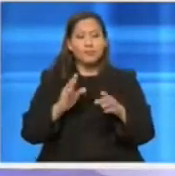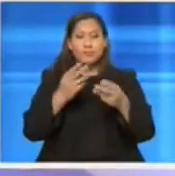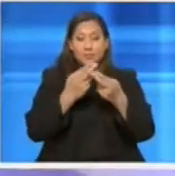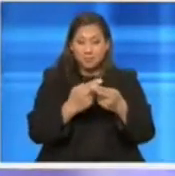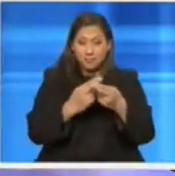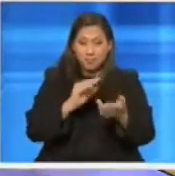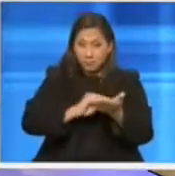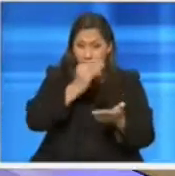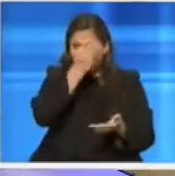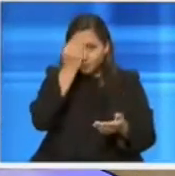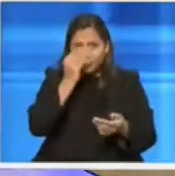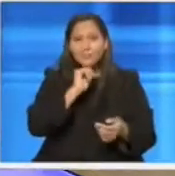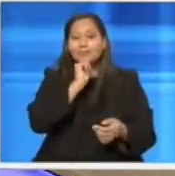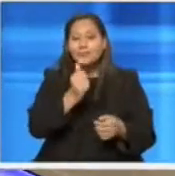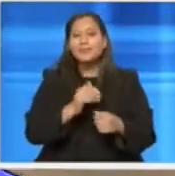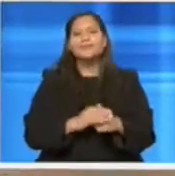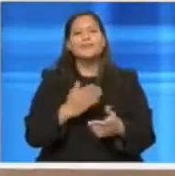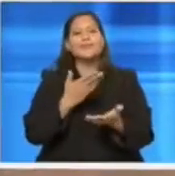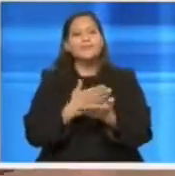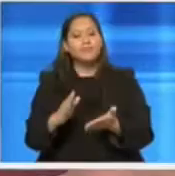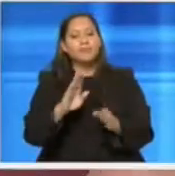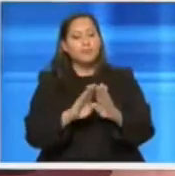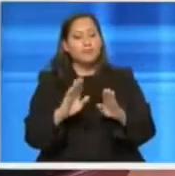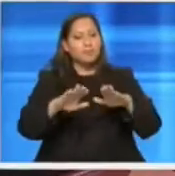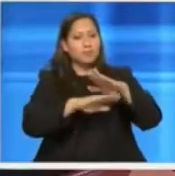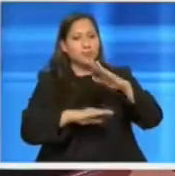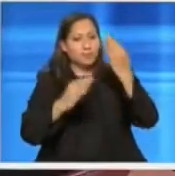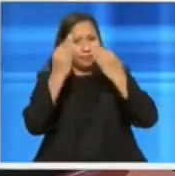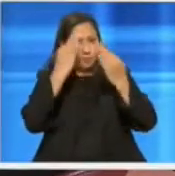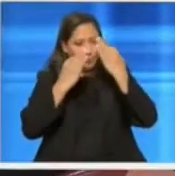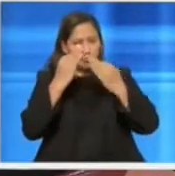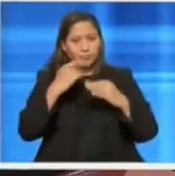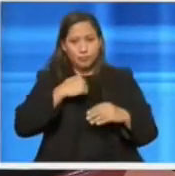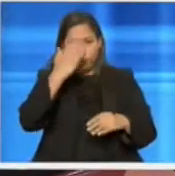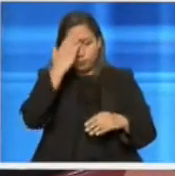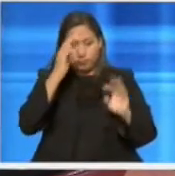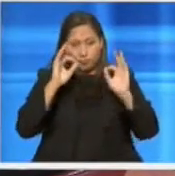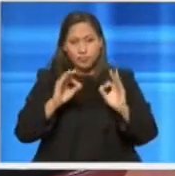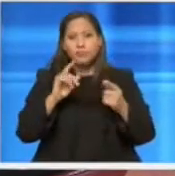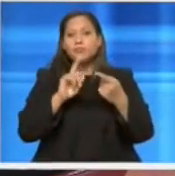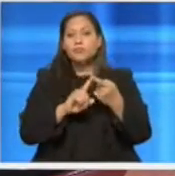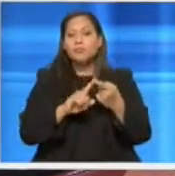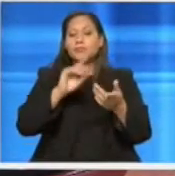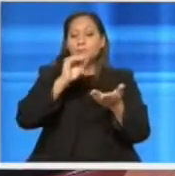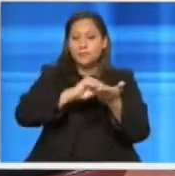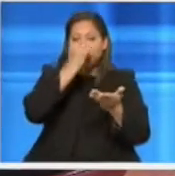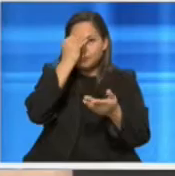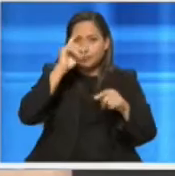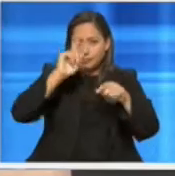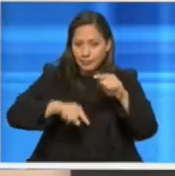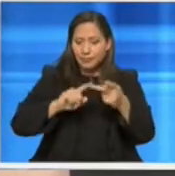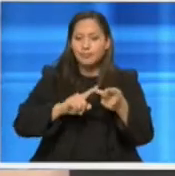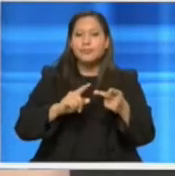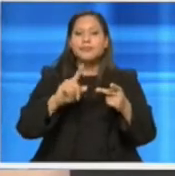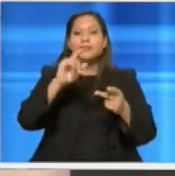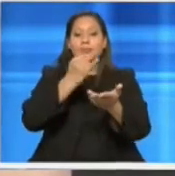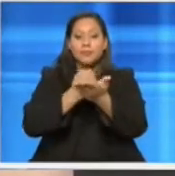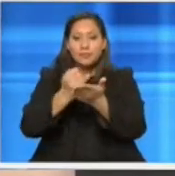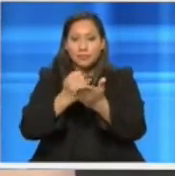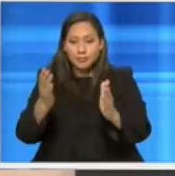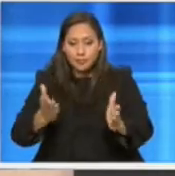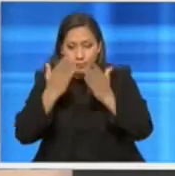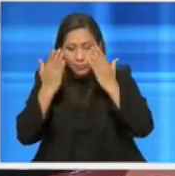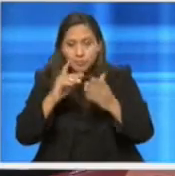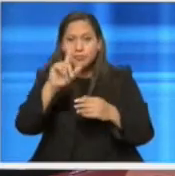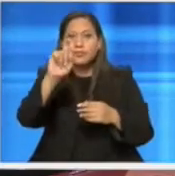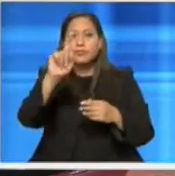maquillaje, como bien lo comentas, y que además los pasos básicos que nosotros conocemos es 1, desmaquillarse, 2, lavar con jabón y 3,